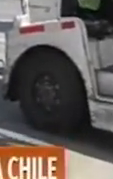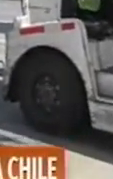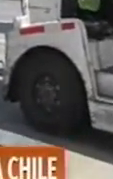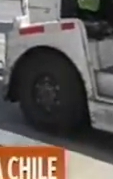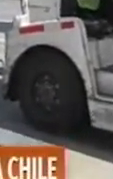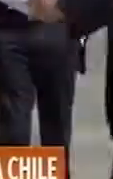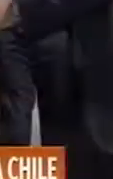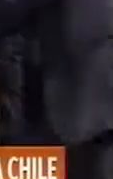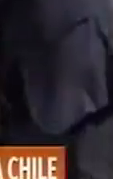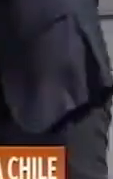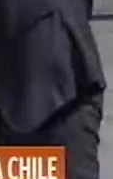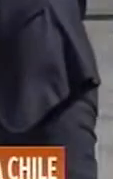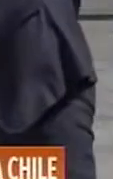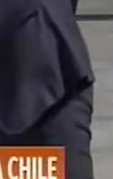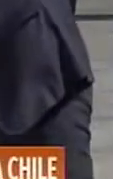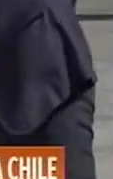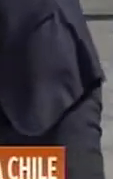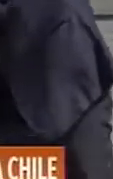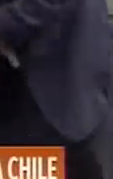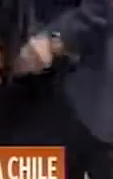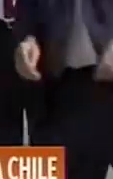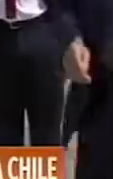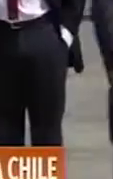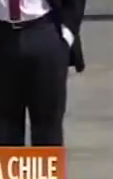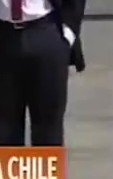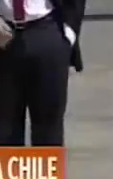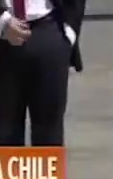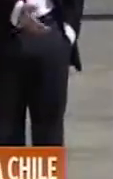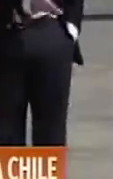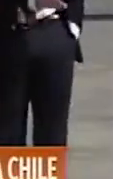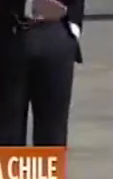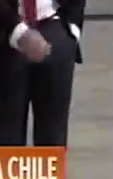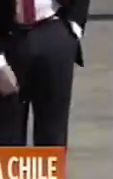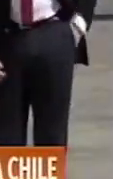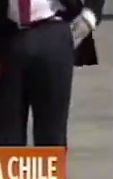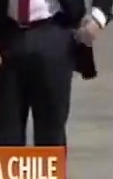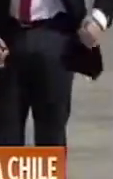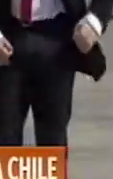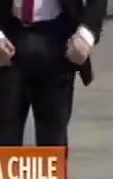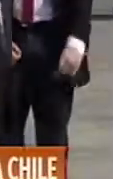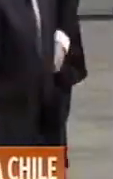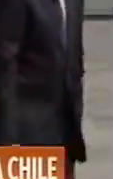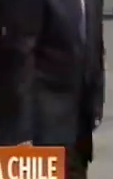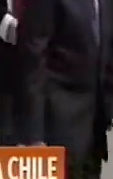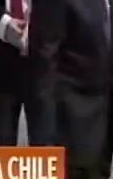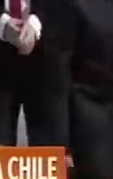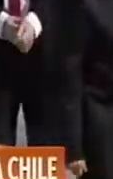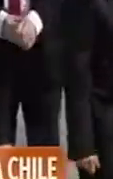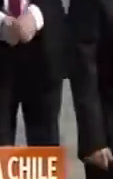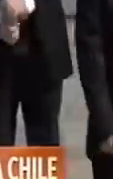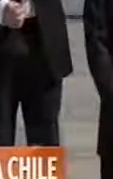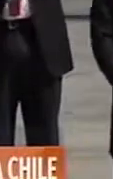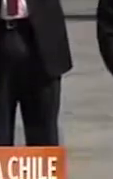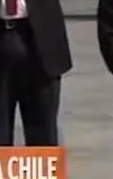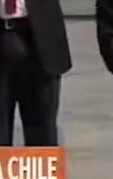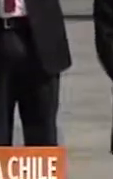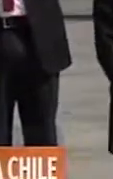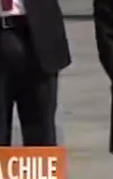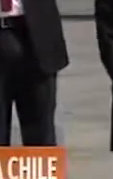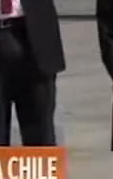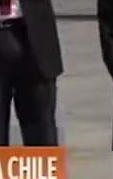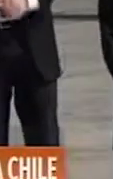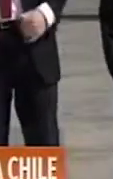4 del Aeropuerto Internacional Arturo Merino Benítez. Escuchamos de inmediato al presidente de la República, Sebastián Piñera.